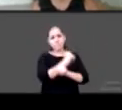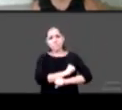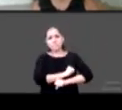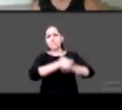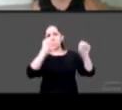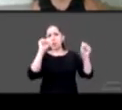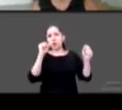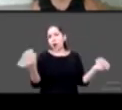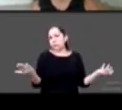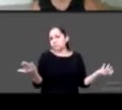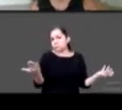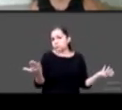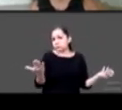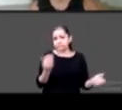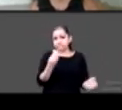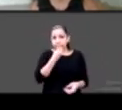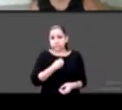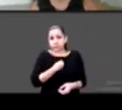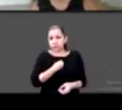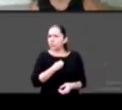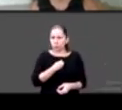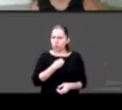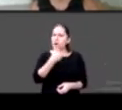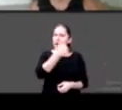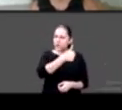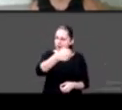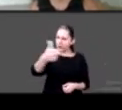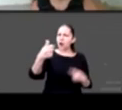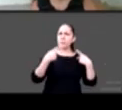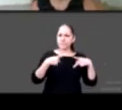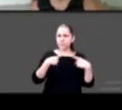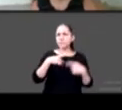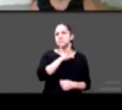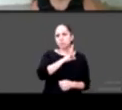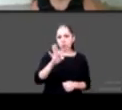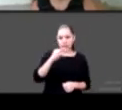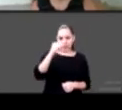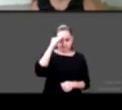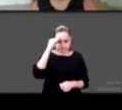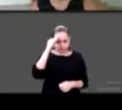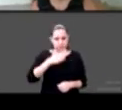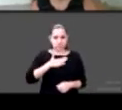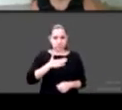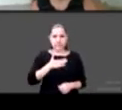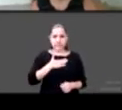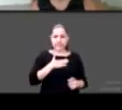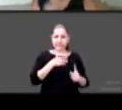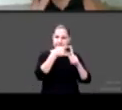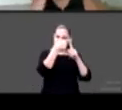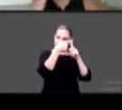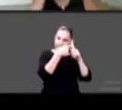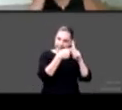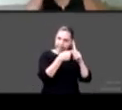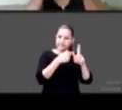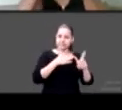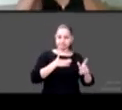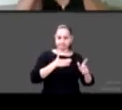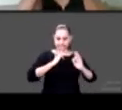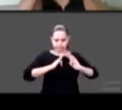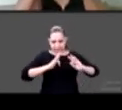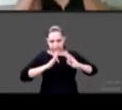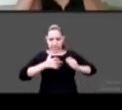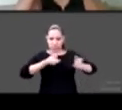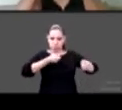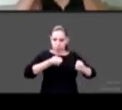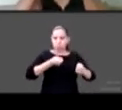uno lo podemos platicar, cómo podemos realmente autocontrolar y cómo podemos